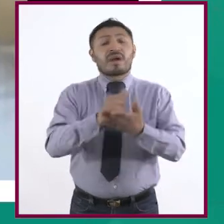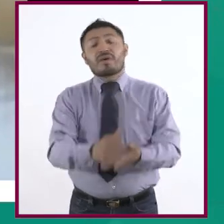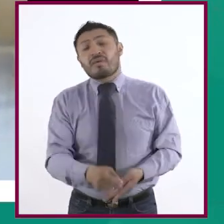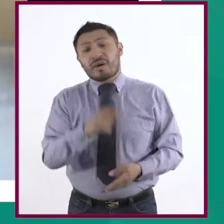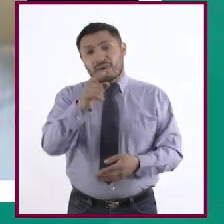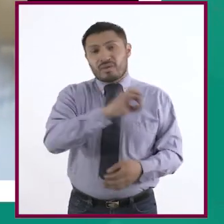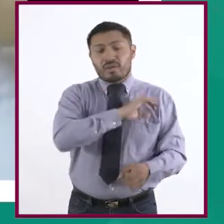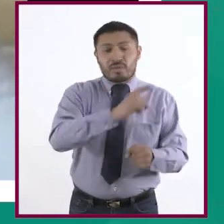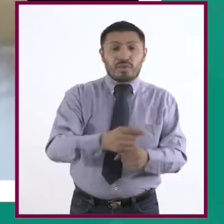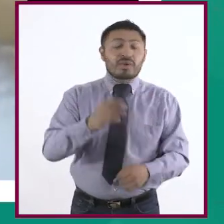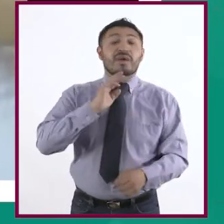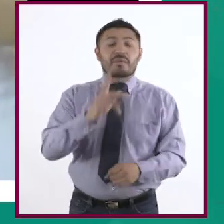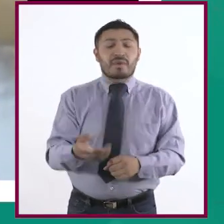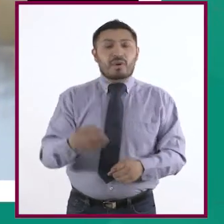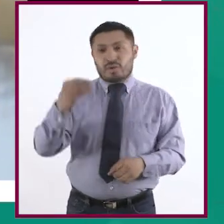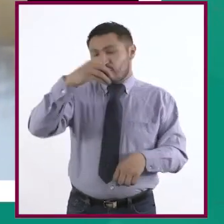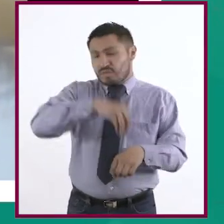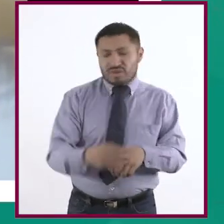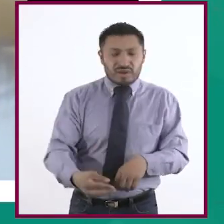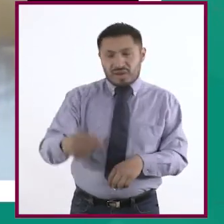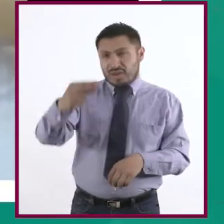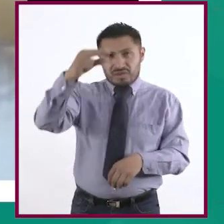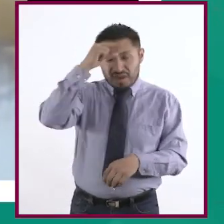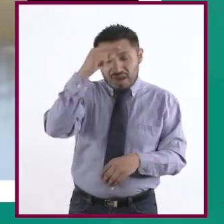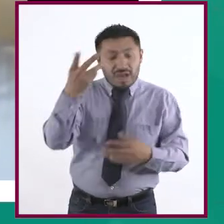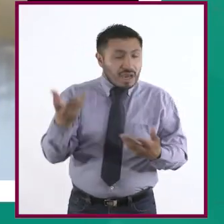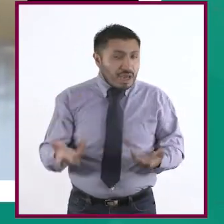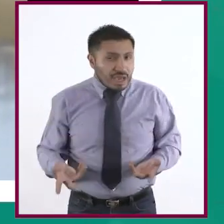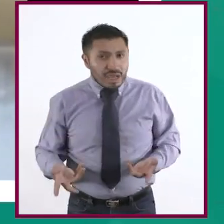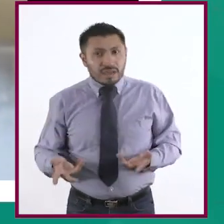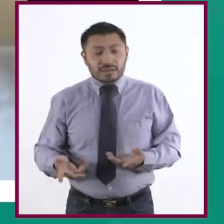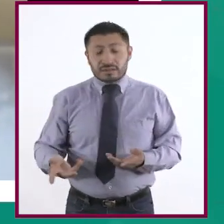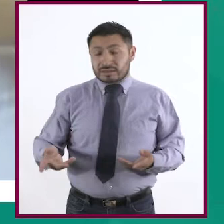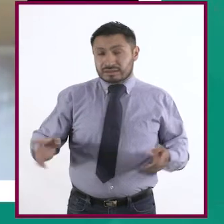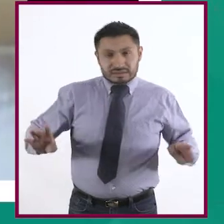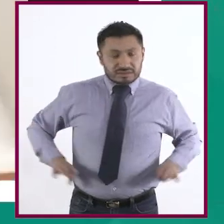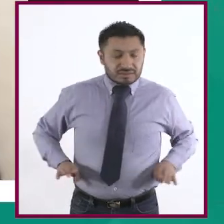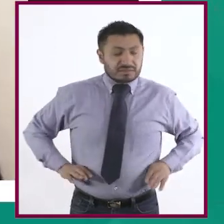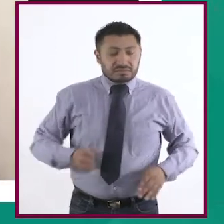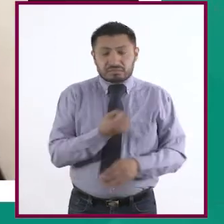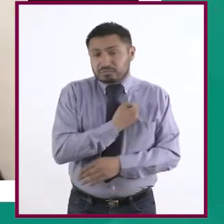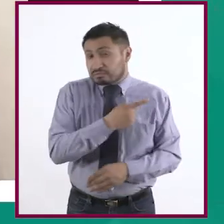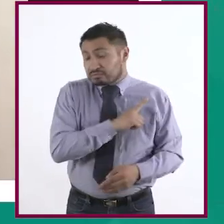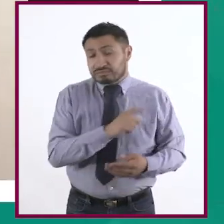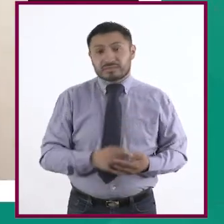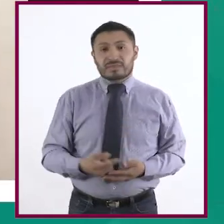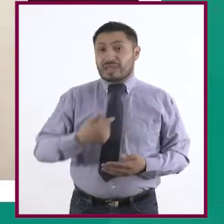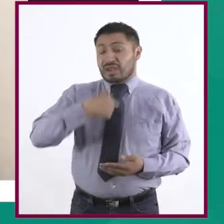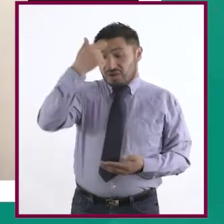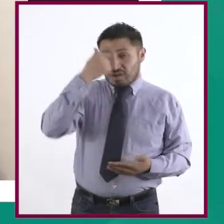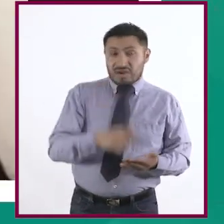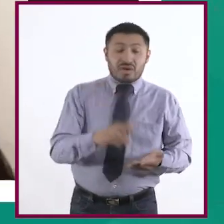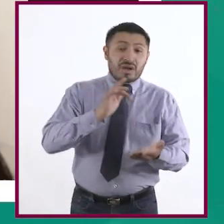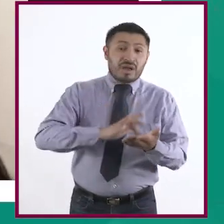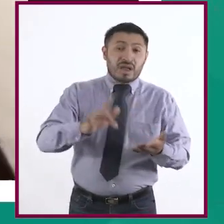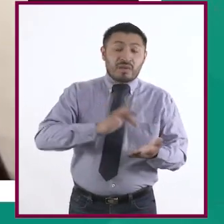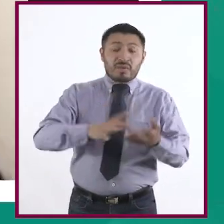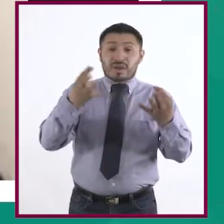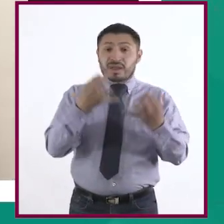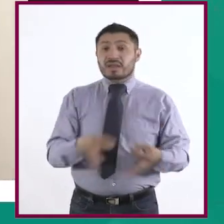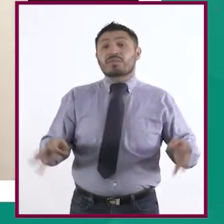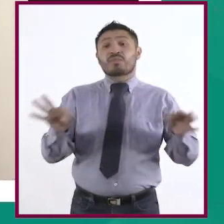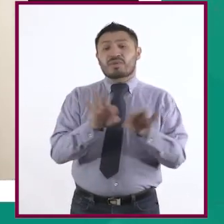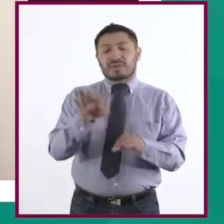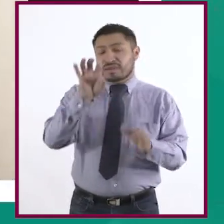entre nuestros comportamientos, la inteligencia y en nuestro estado físico. Yo considero que es un gran apoyo, ya que nos puede